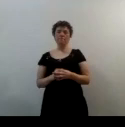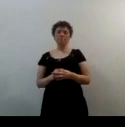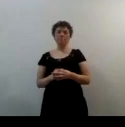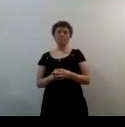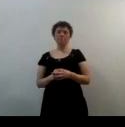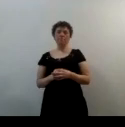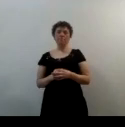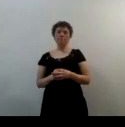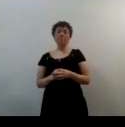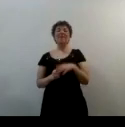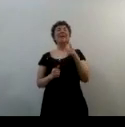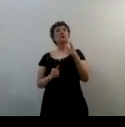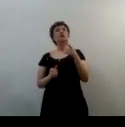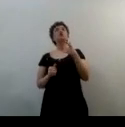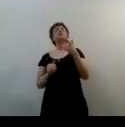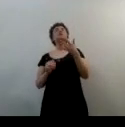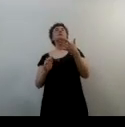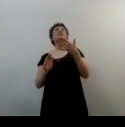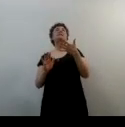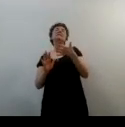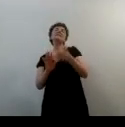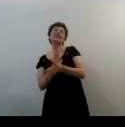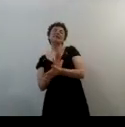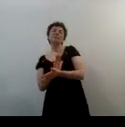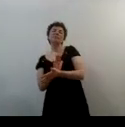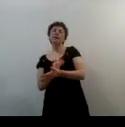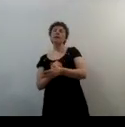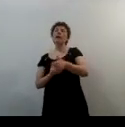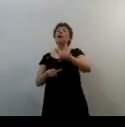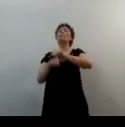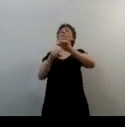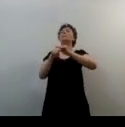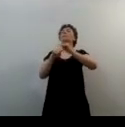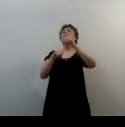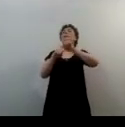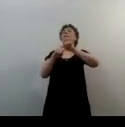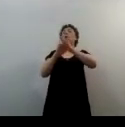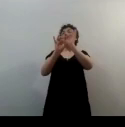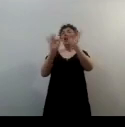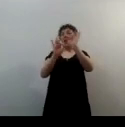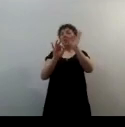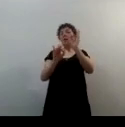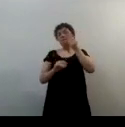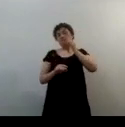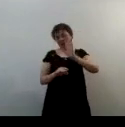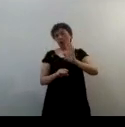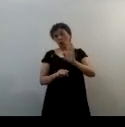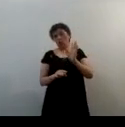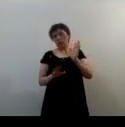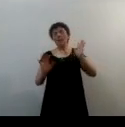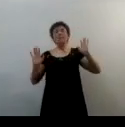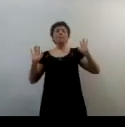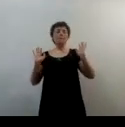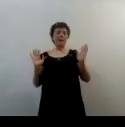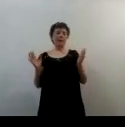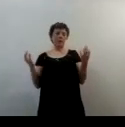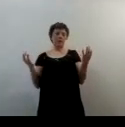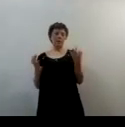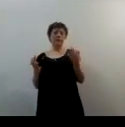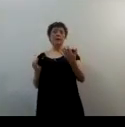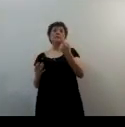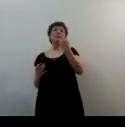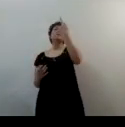eso no quiere decir que, o sea, que si uno no bebe alcohol, mejor, básicamente. Pero claro, que uno se